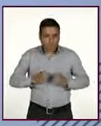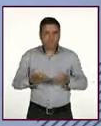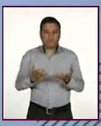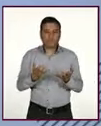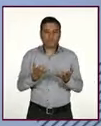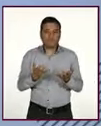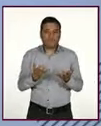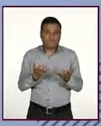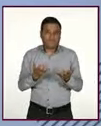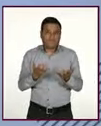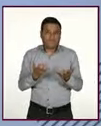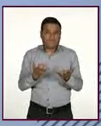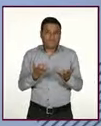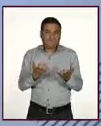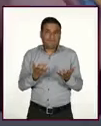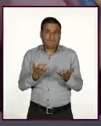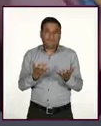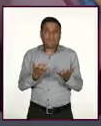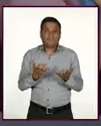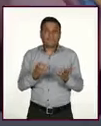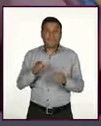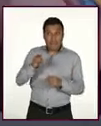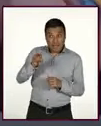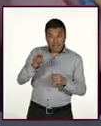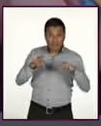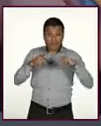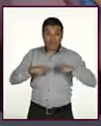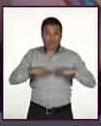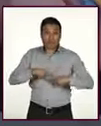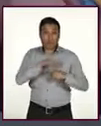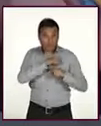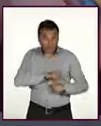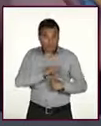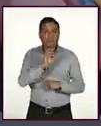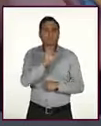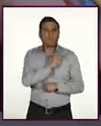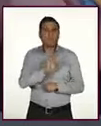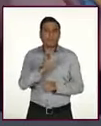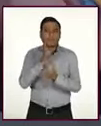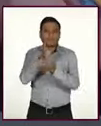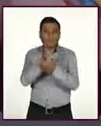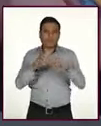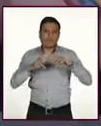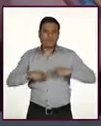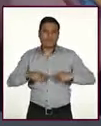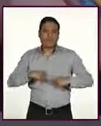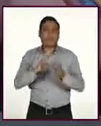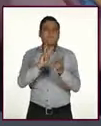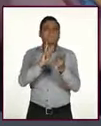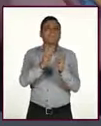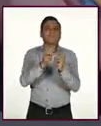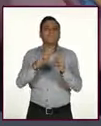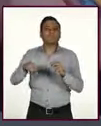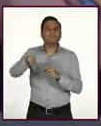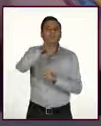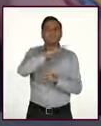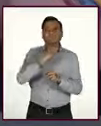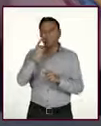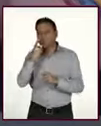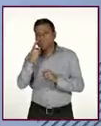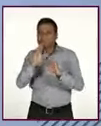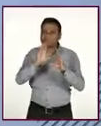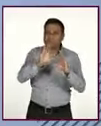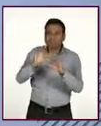la persona que hable con todas las y los vecinos. Aterrizar esta información, bajarla. Exacto, y entonces que hagan un